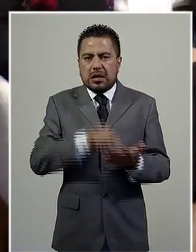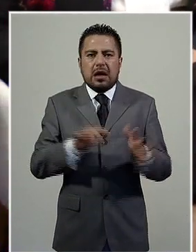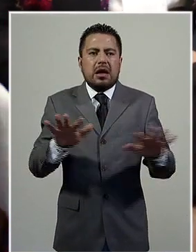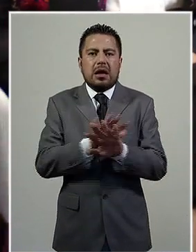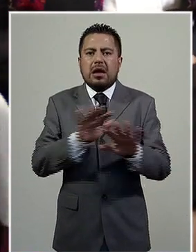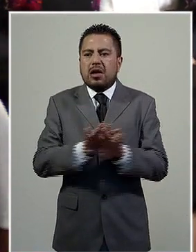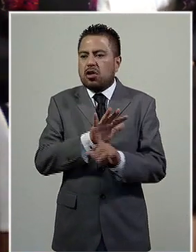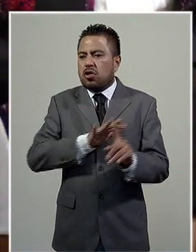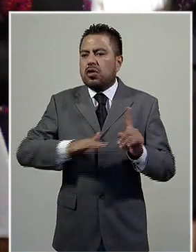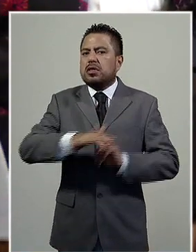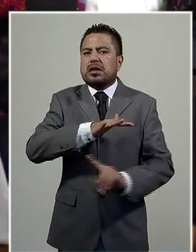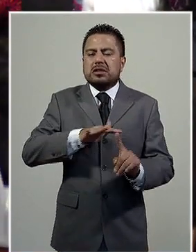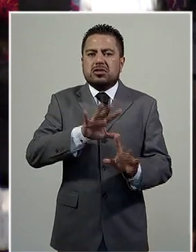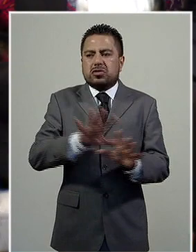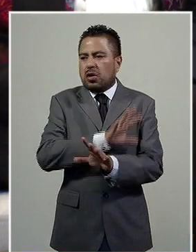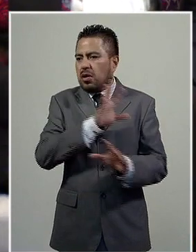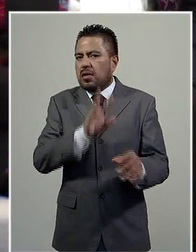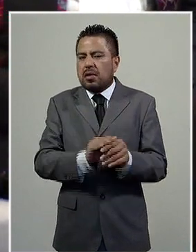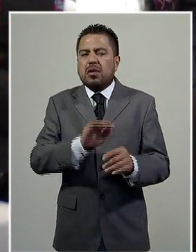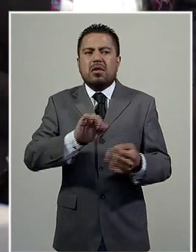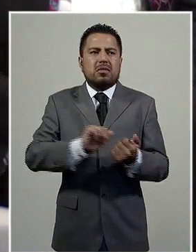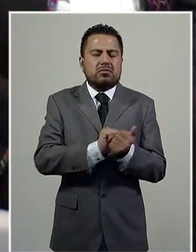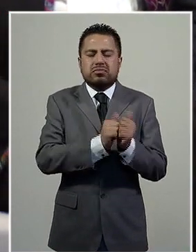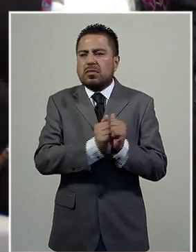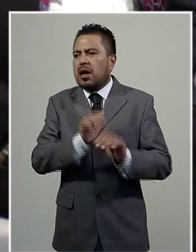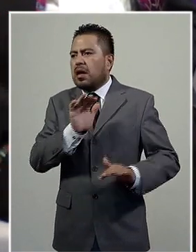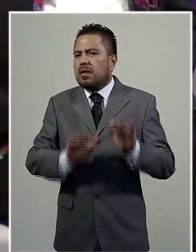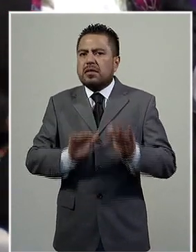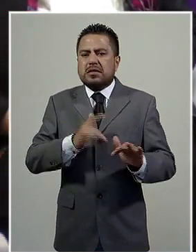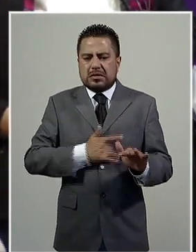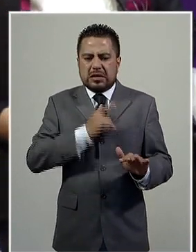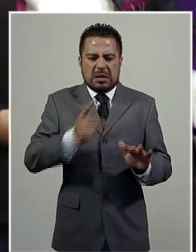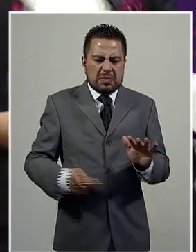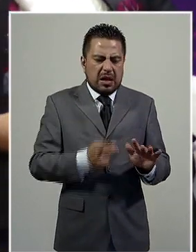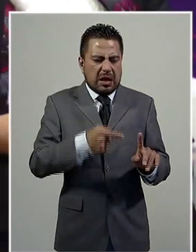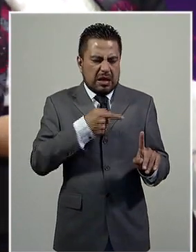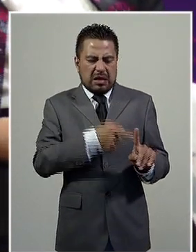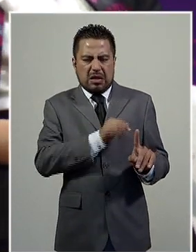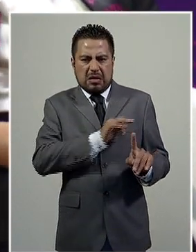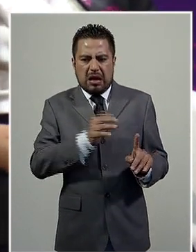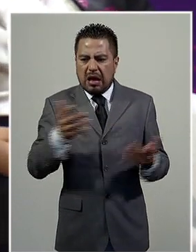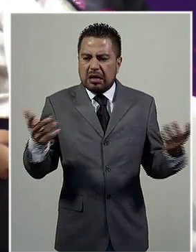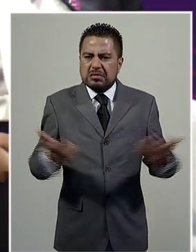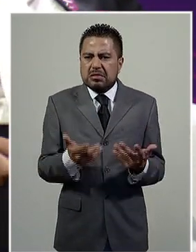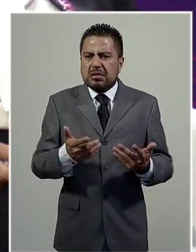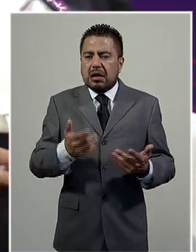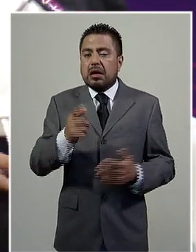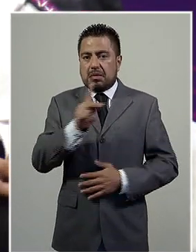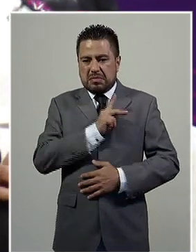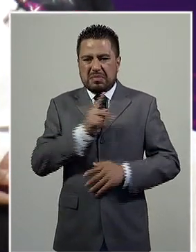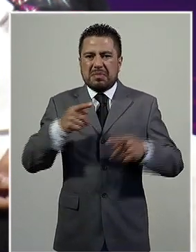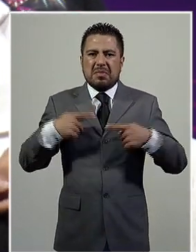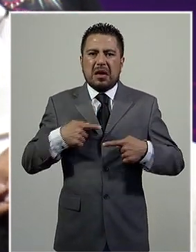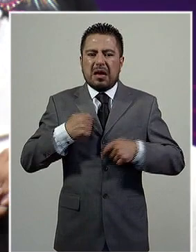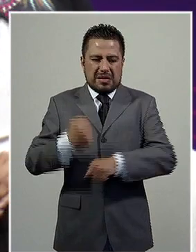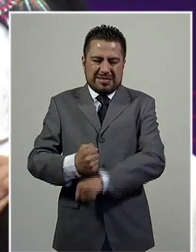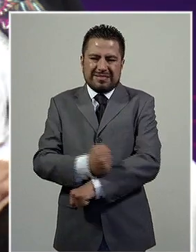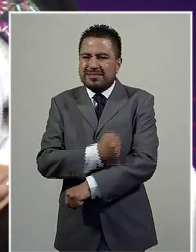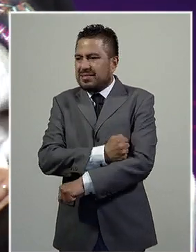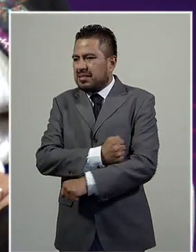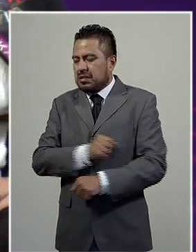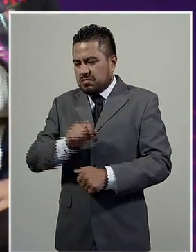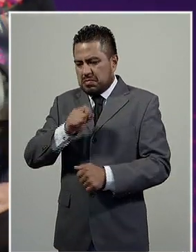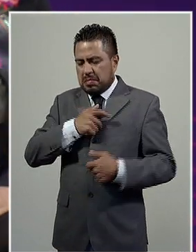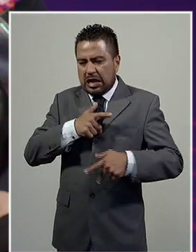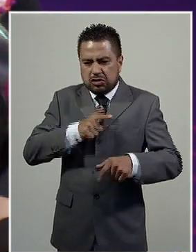por completo el contexto, ¿no? Y se vuelve todavía más ameno esa pregunta que te pueden hacer o decir, ¿no? En mi caso, por los tatuajes, me